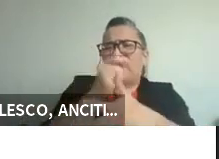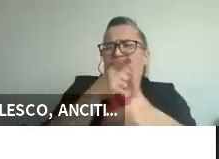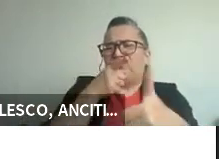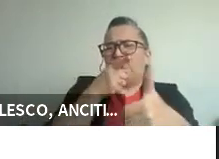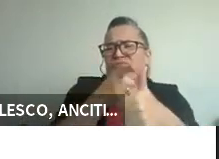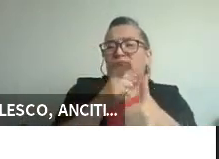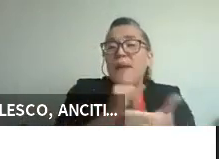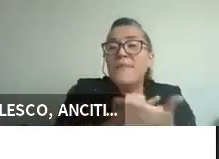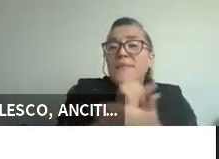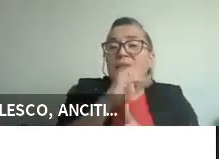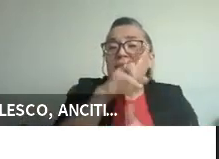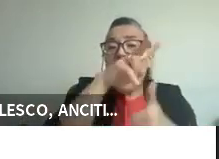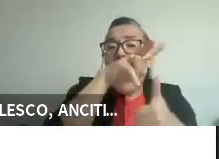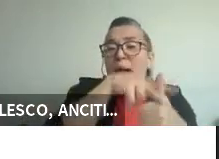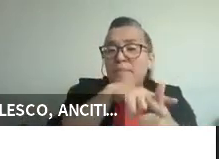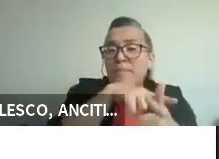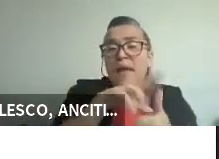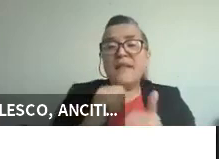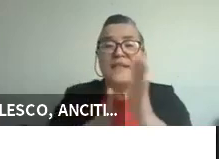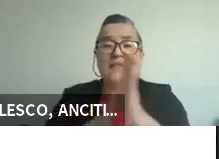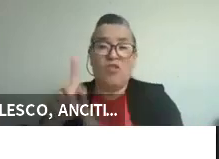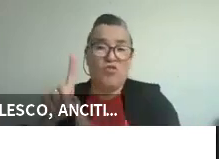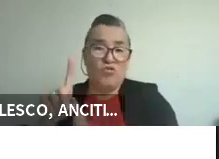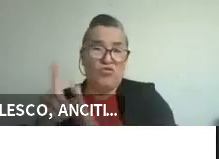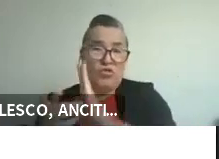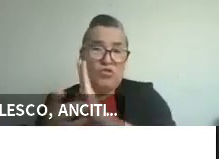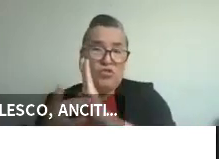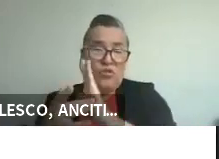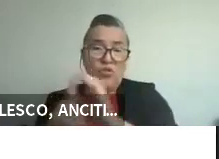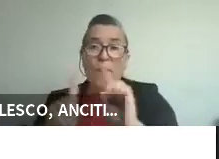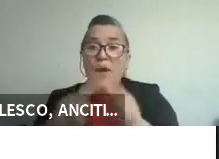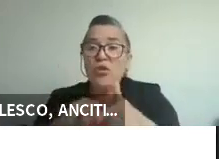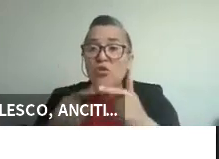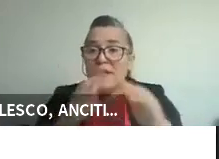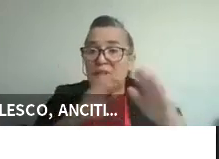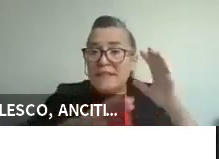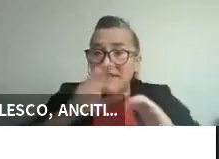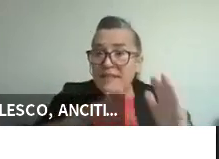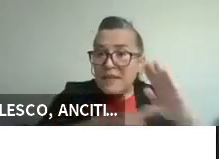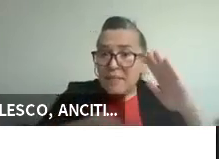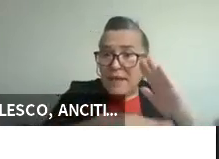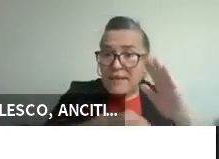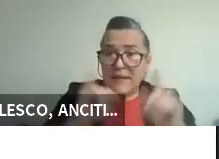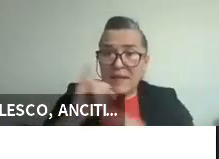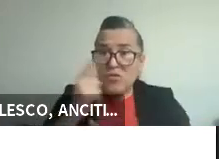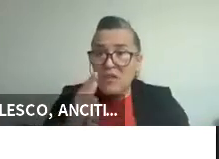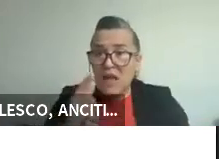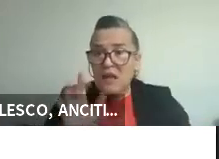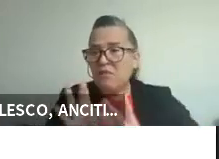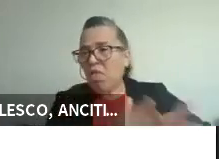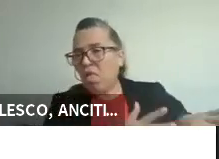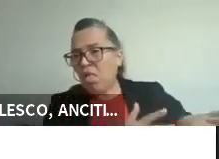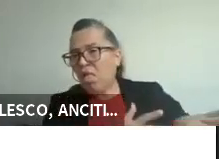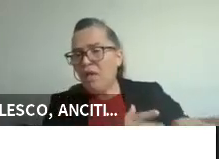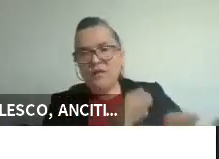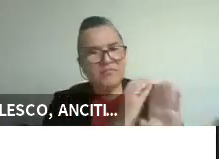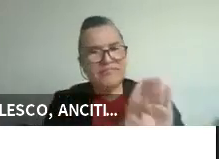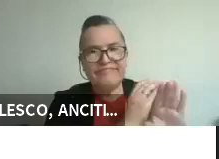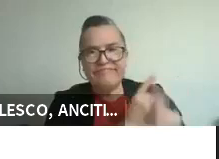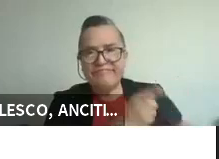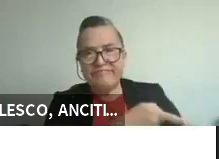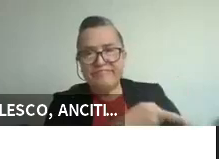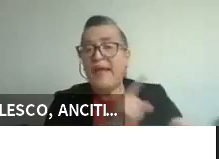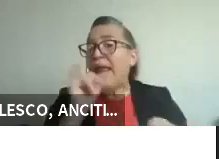aplicada y al desarrollo tecnológico descuidando las ciencias básicas y las ciencias sociales insisto que estos son las políticas